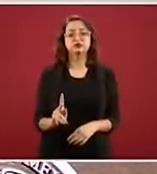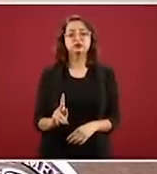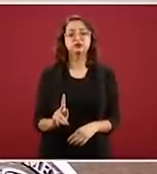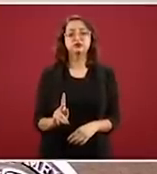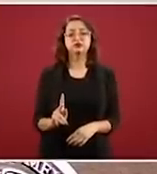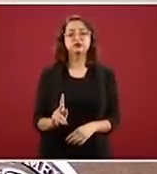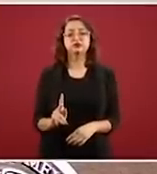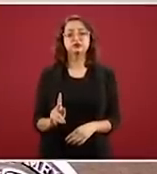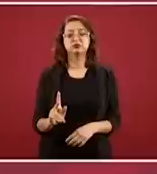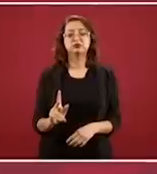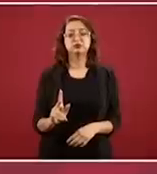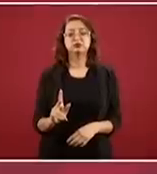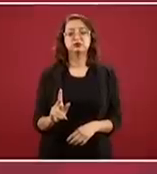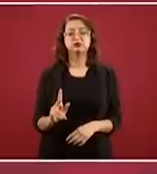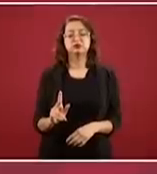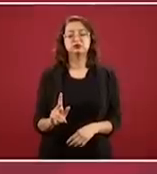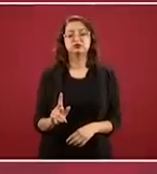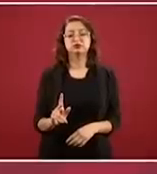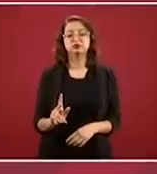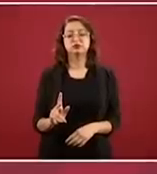se concentra